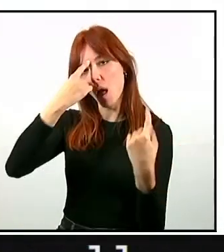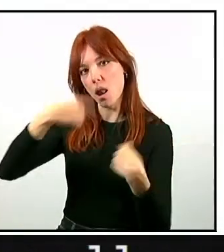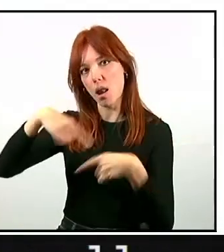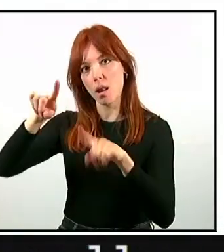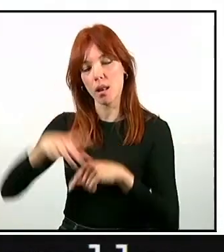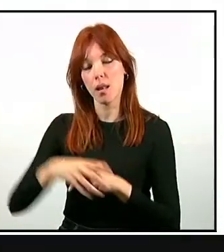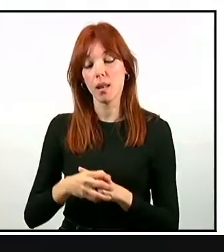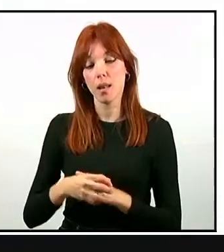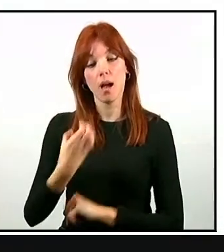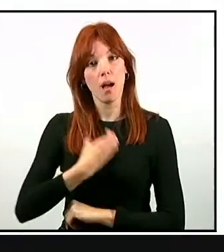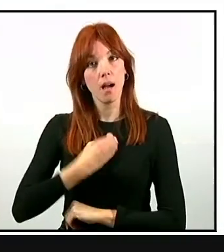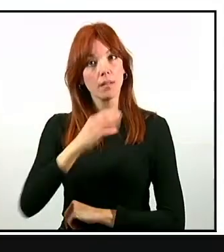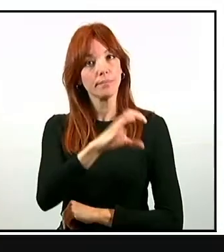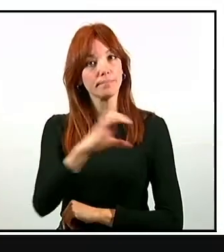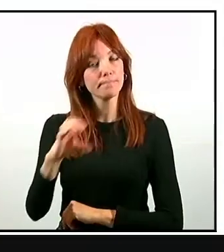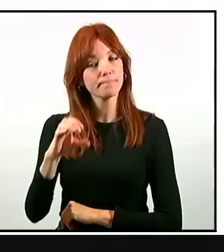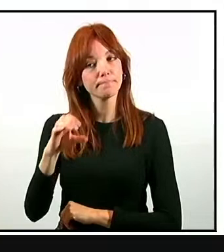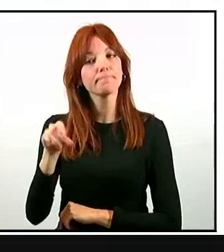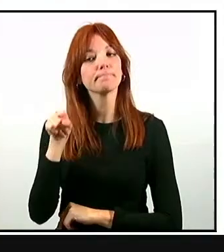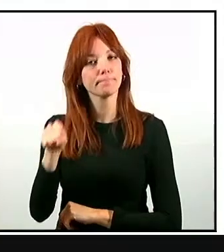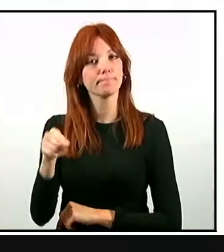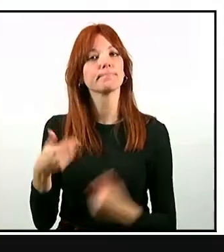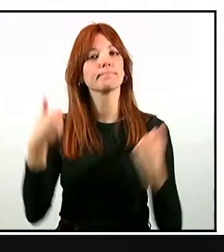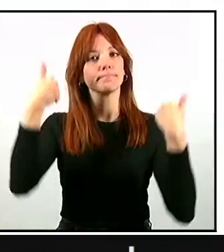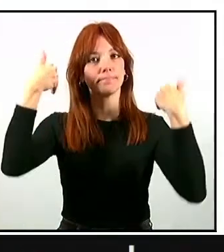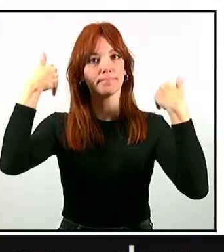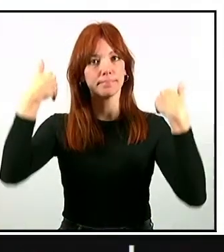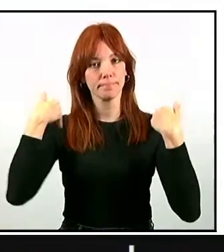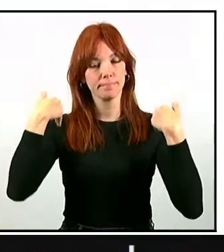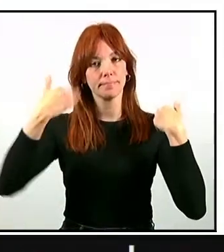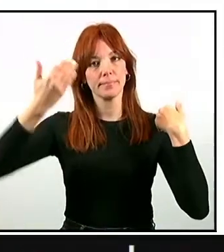es el Ayuntamiento de Cáceres quien tendrá que dar la